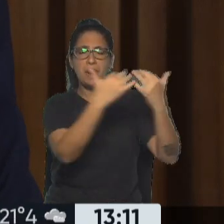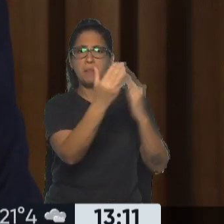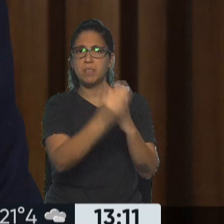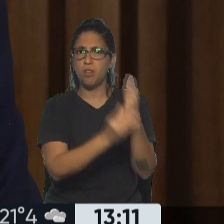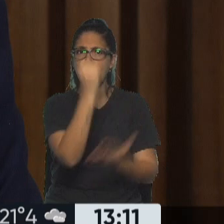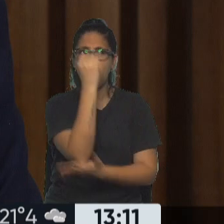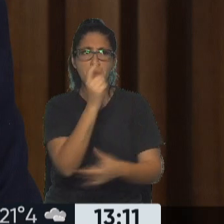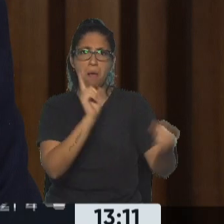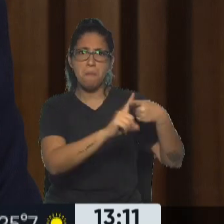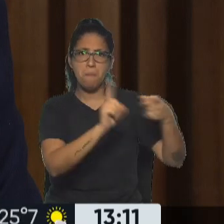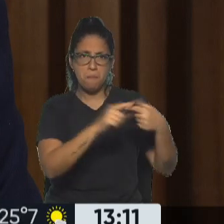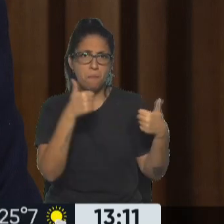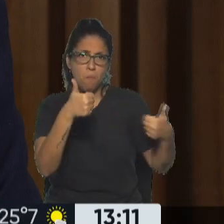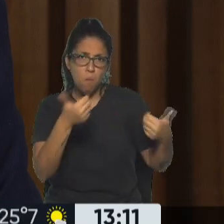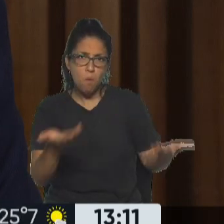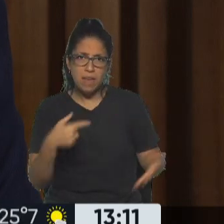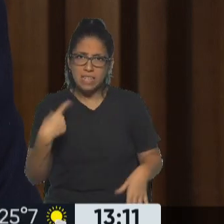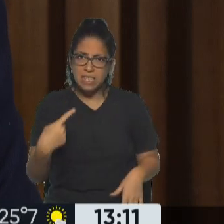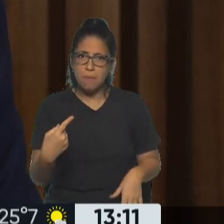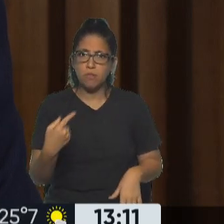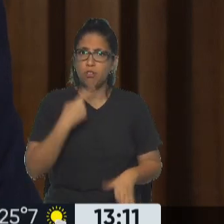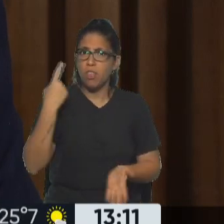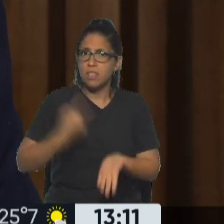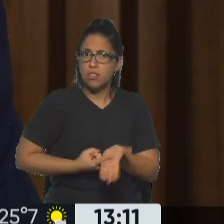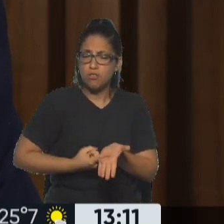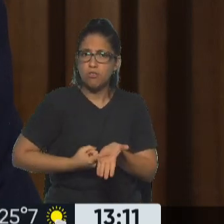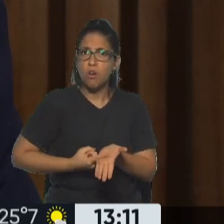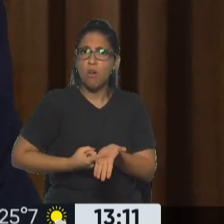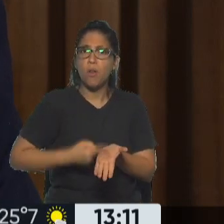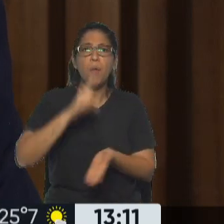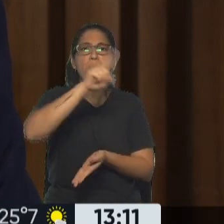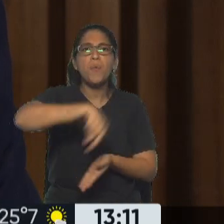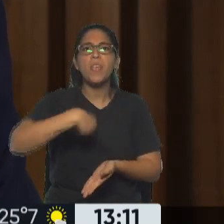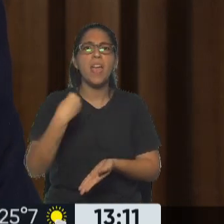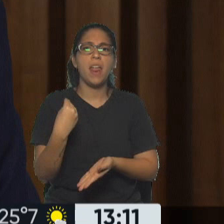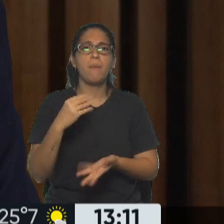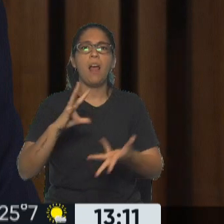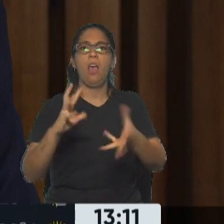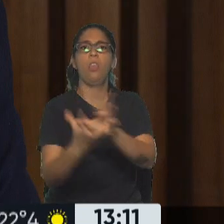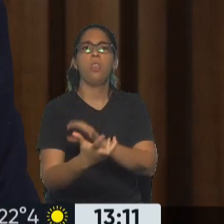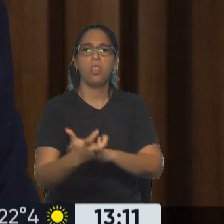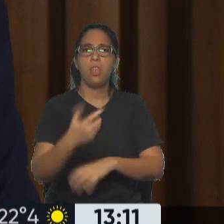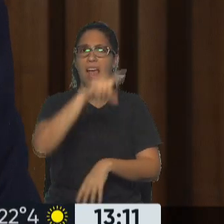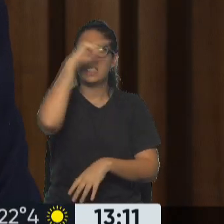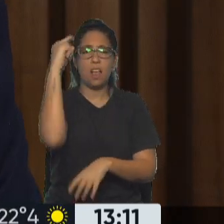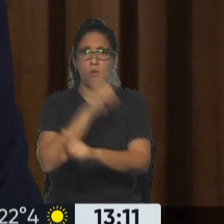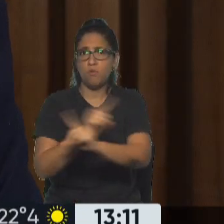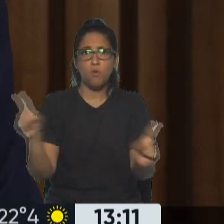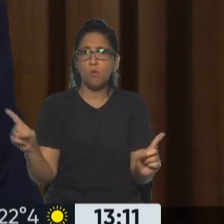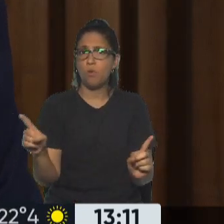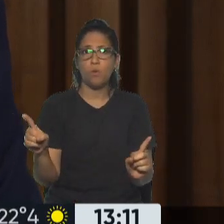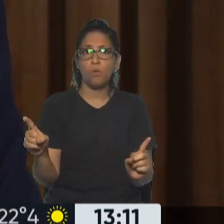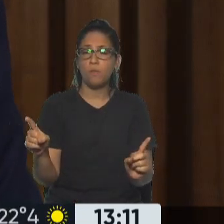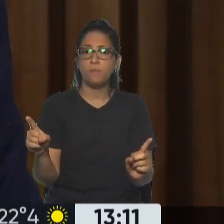sido muy buena y siempre cada decisión que tomé, la tomé en función de no generar ningún daño al Estado argentino. Y